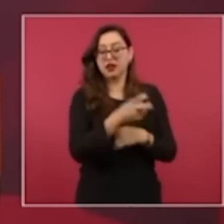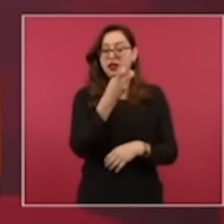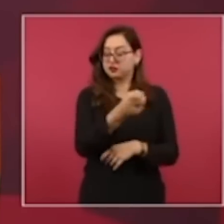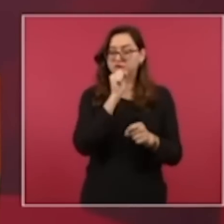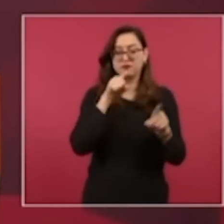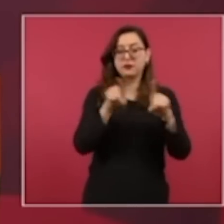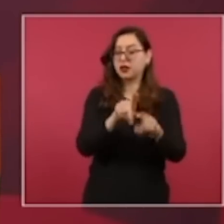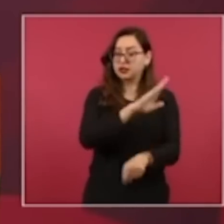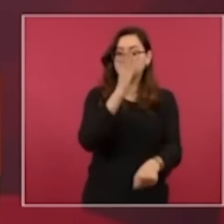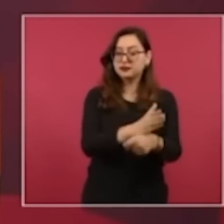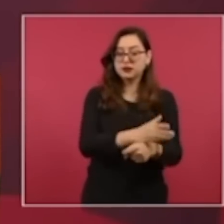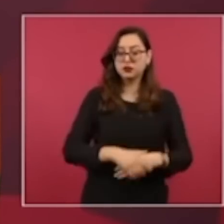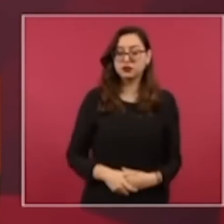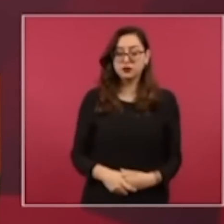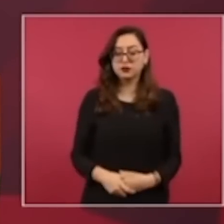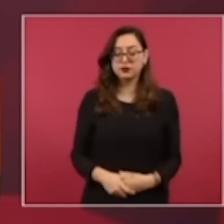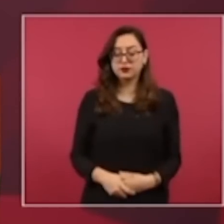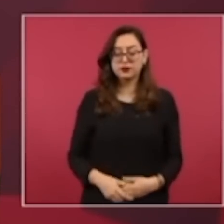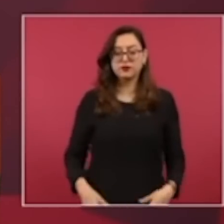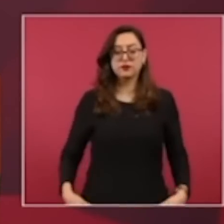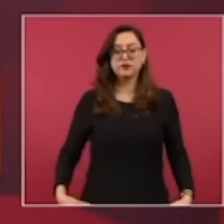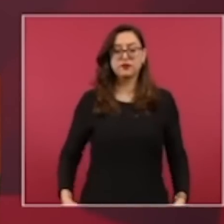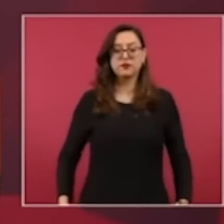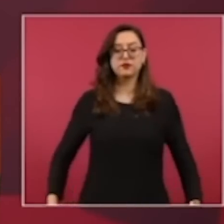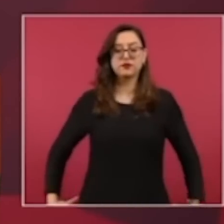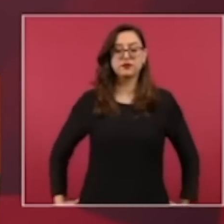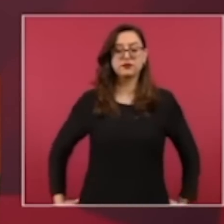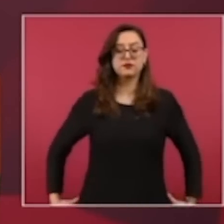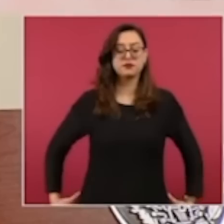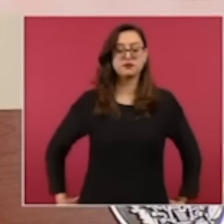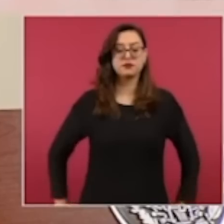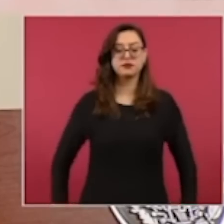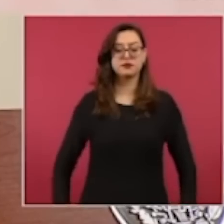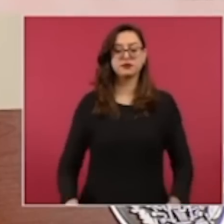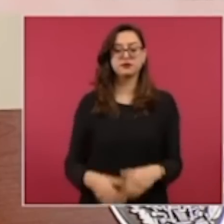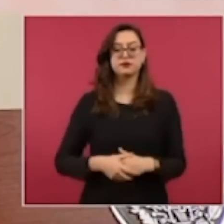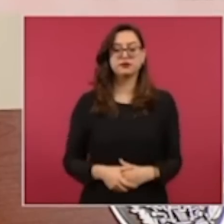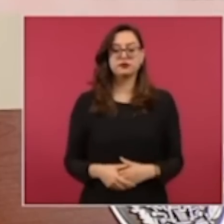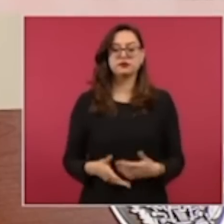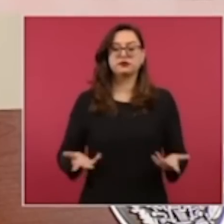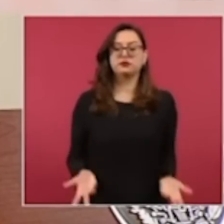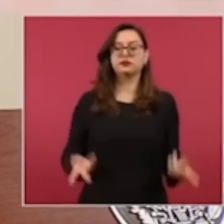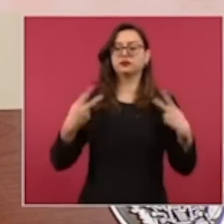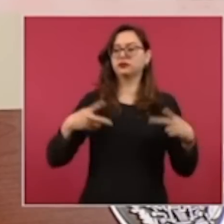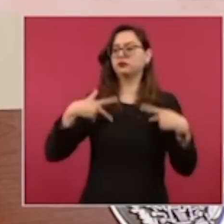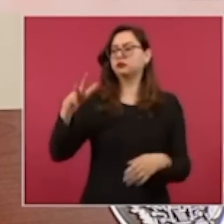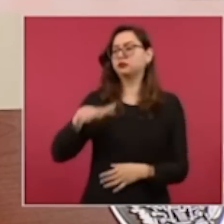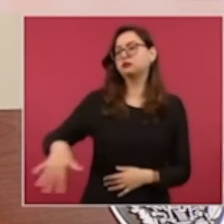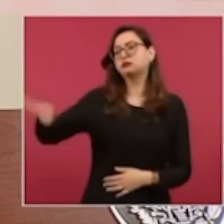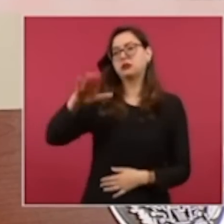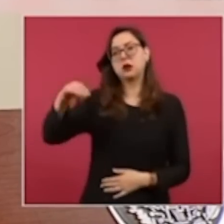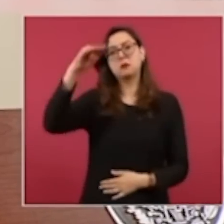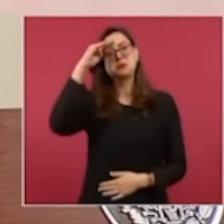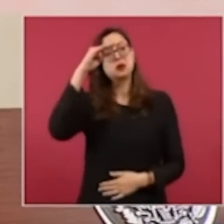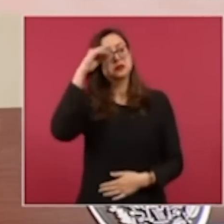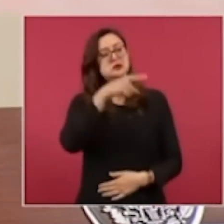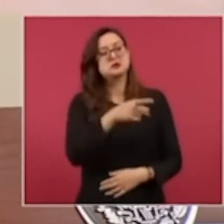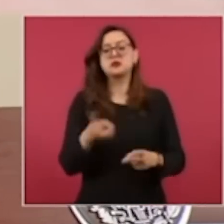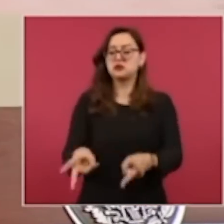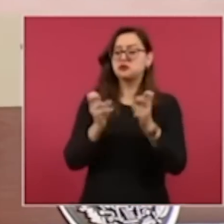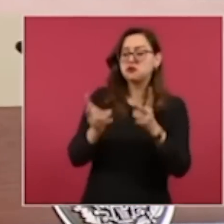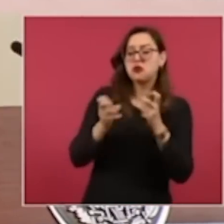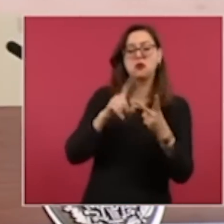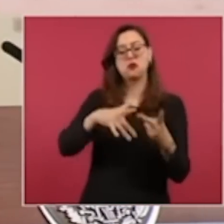En una sociedad en donde se ve normal la corrupción, el saqueo, el que de la noche a la mañana